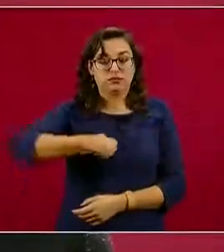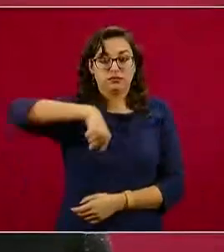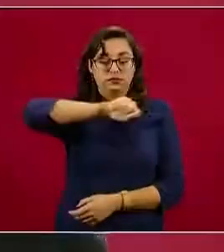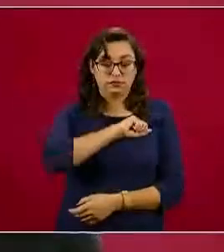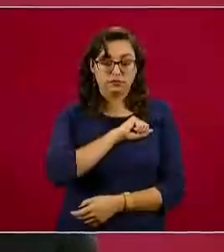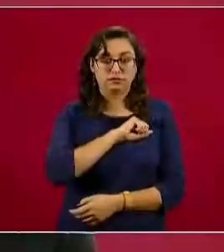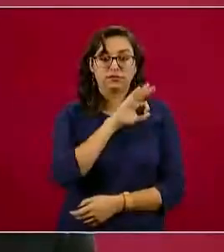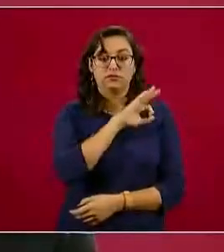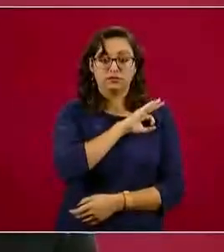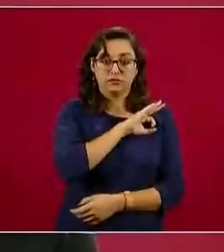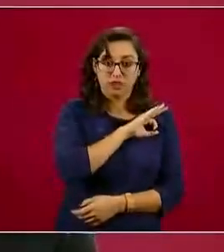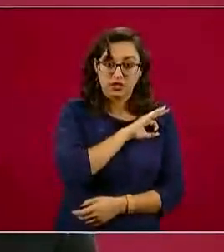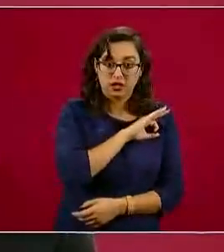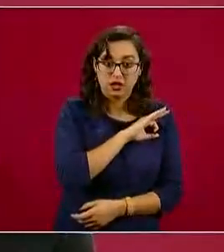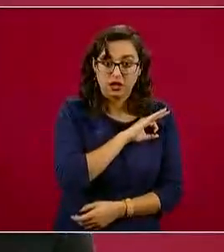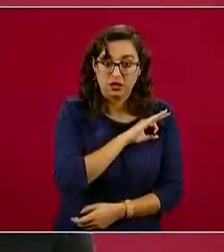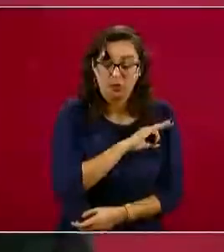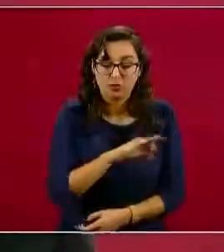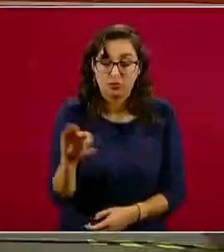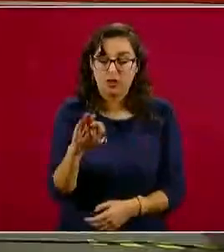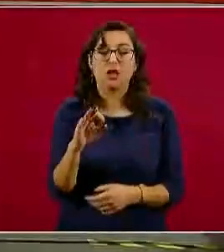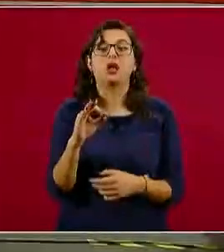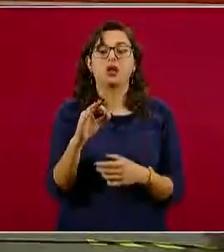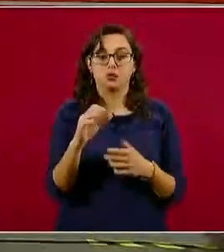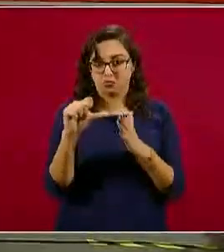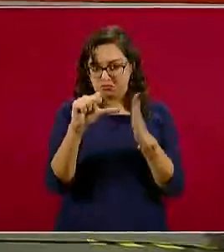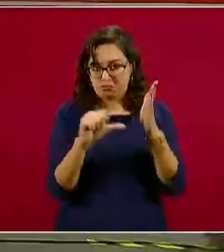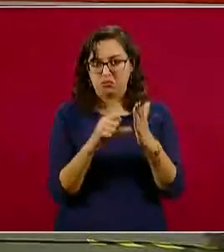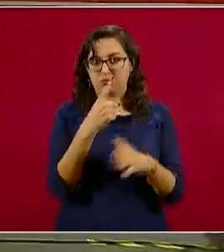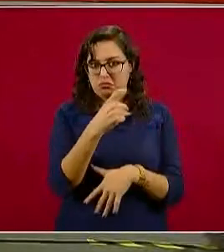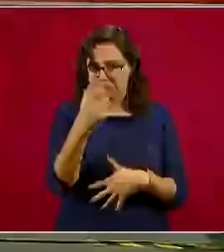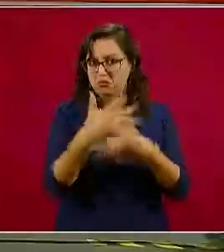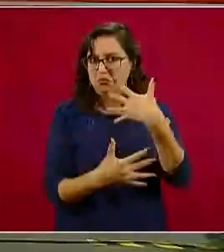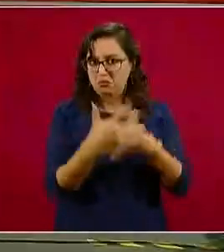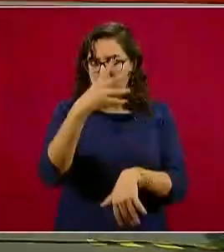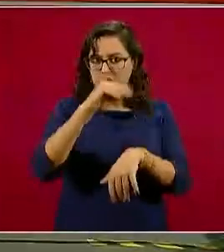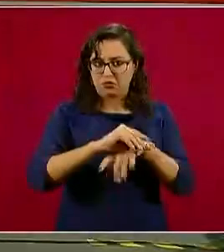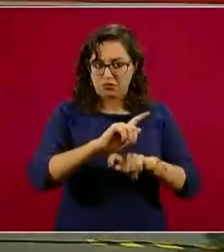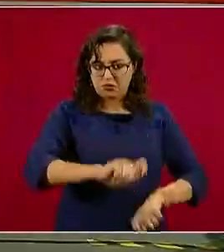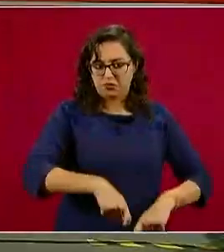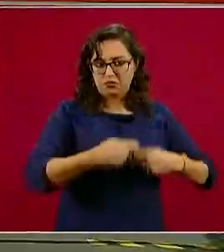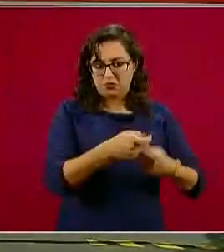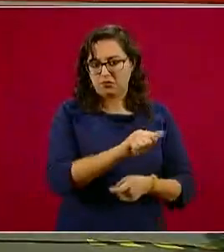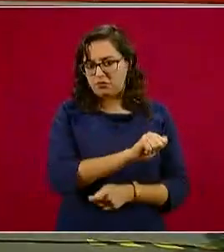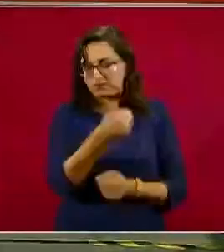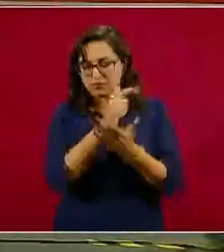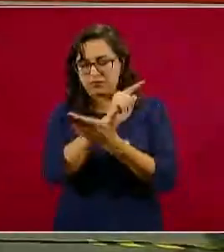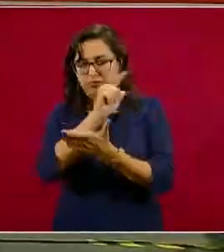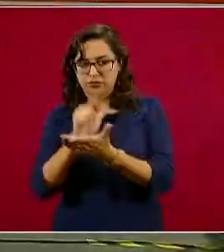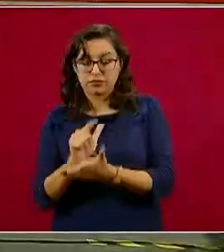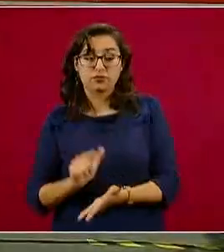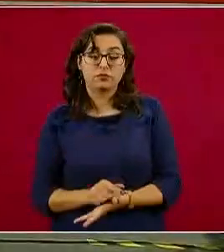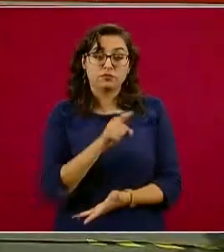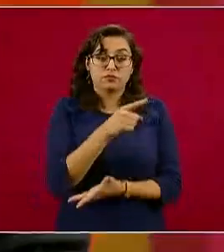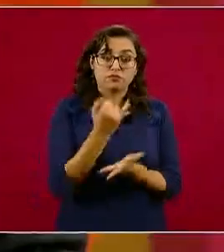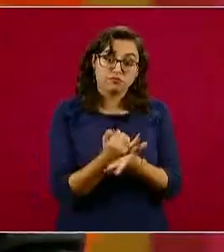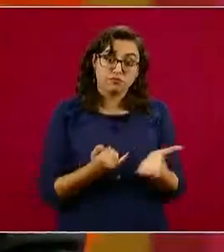facultad, en primera instancia por el artículo 115 de la Constitución, más otras disposiciones, de tomar